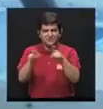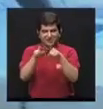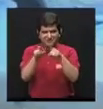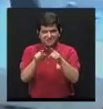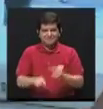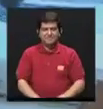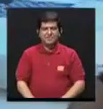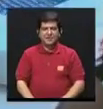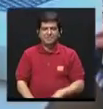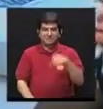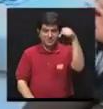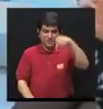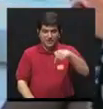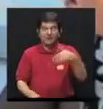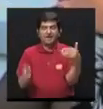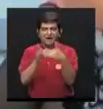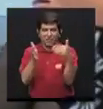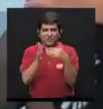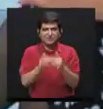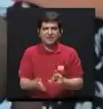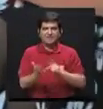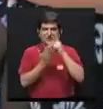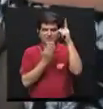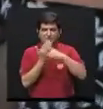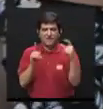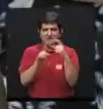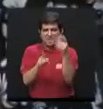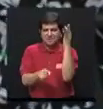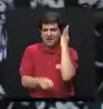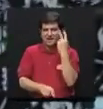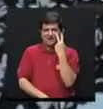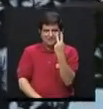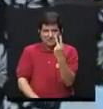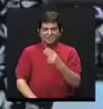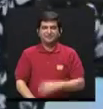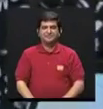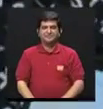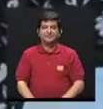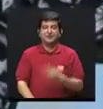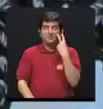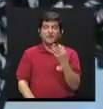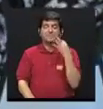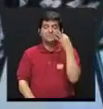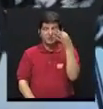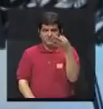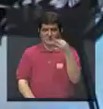haber estado nuevamente en este espacio de Palabra de Mujer. Nos volvemos a ver pronto.